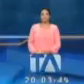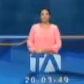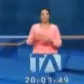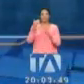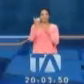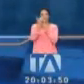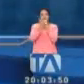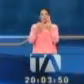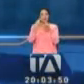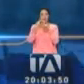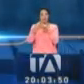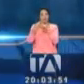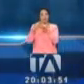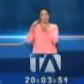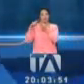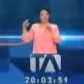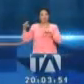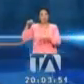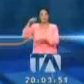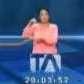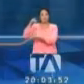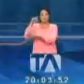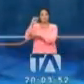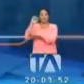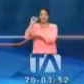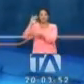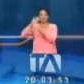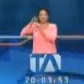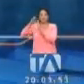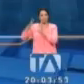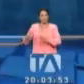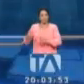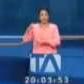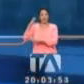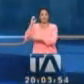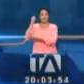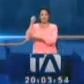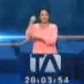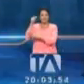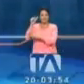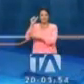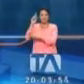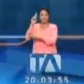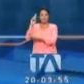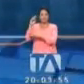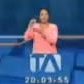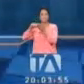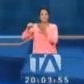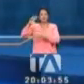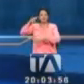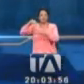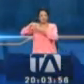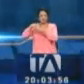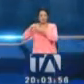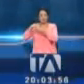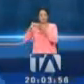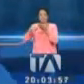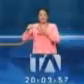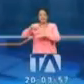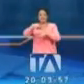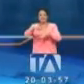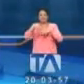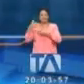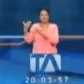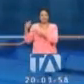María Fernanda Espinosa sería la canciller de la República, César Navas, ministro del Interior, Miguel Carvajal, ministro de